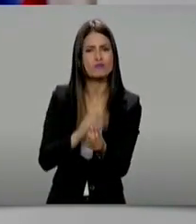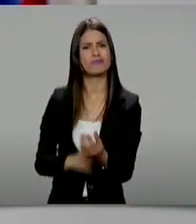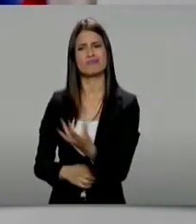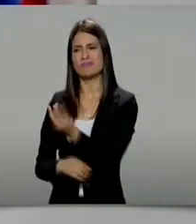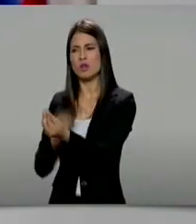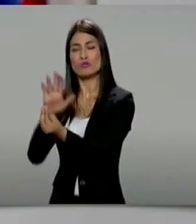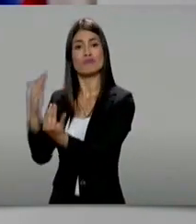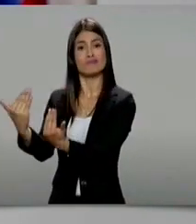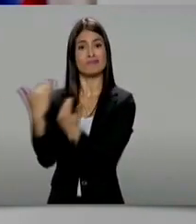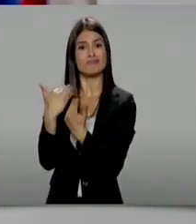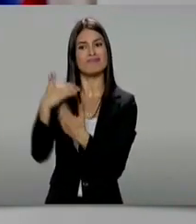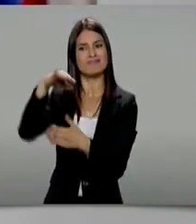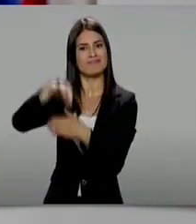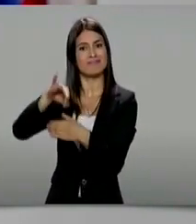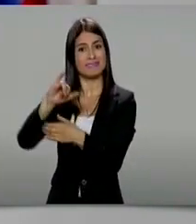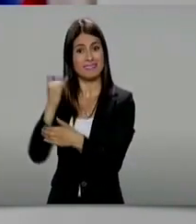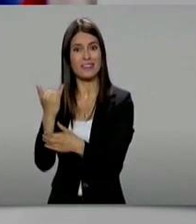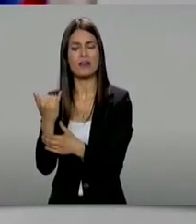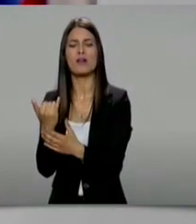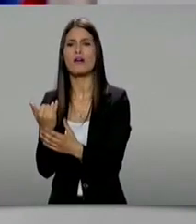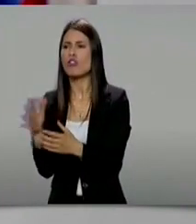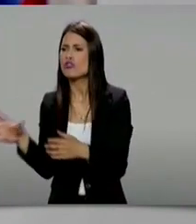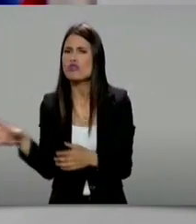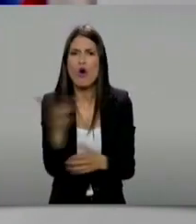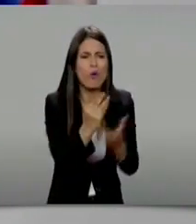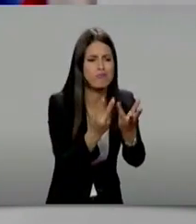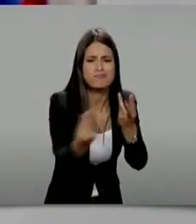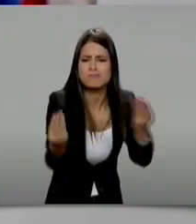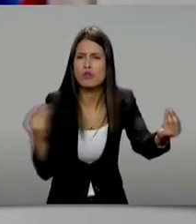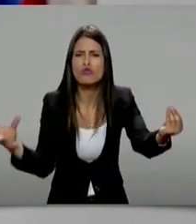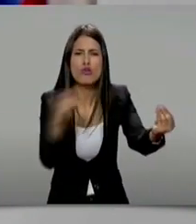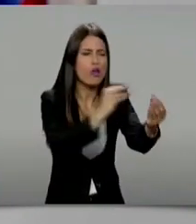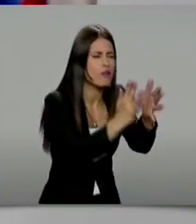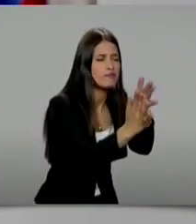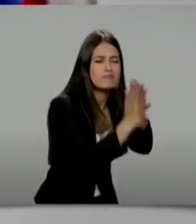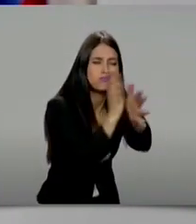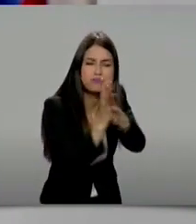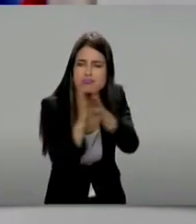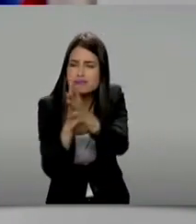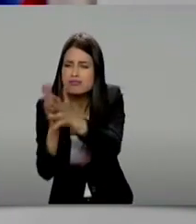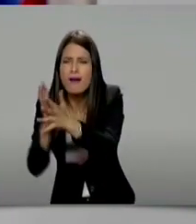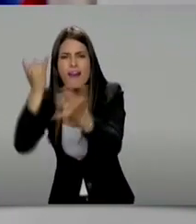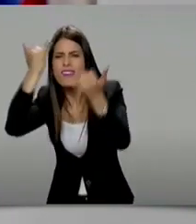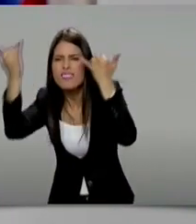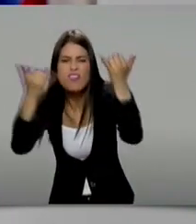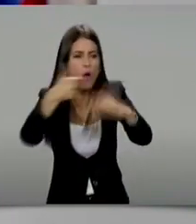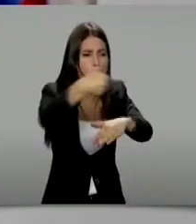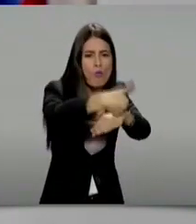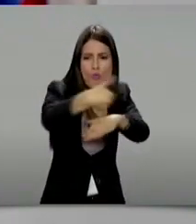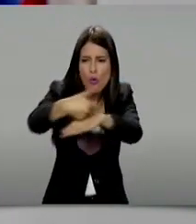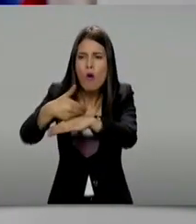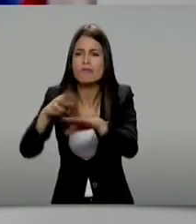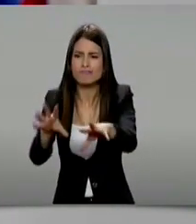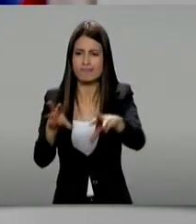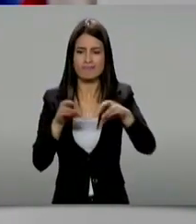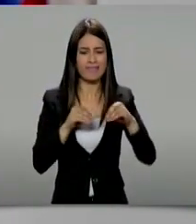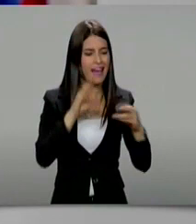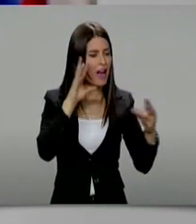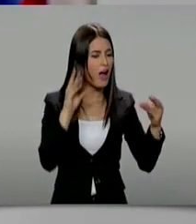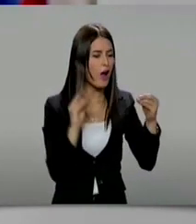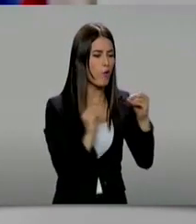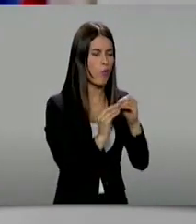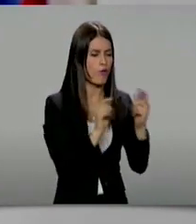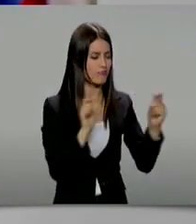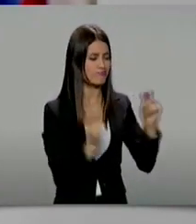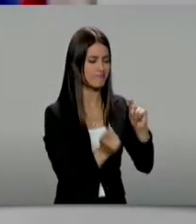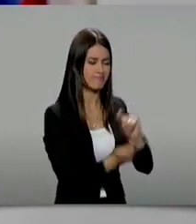todos todos aportaron sus ideas y propuestas para ajustar el acuerdo a todos